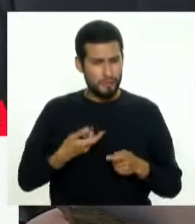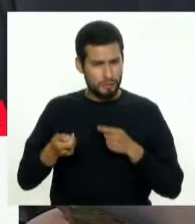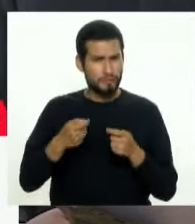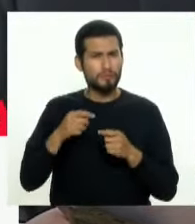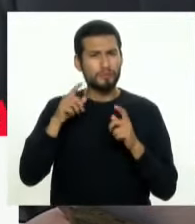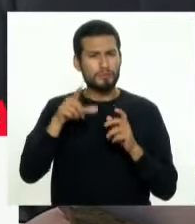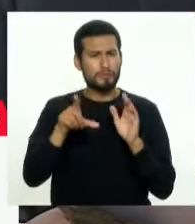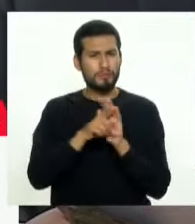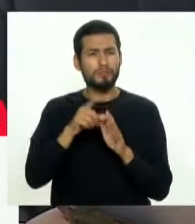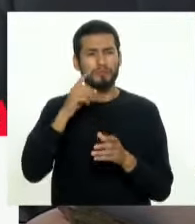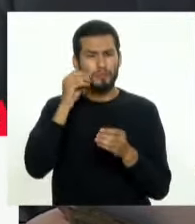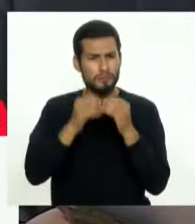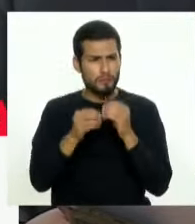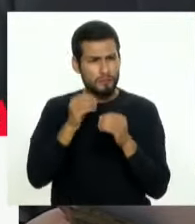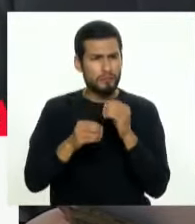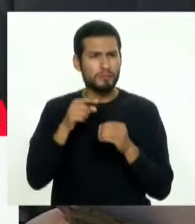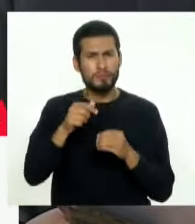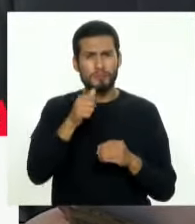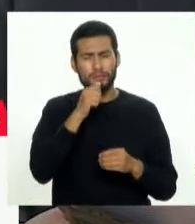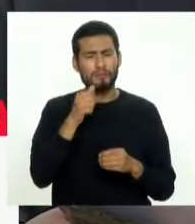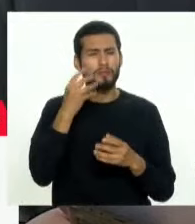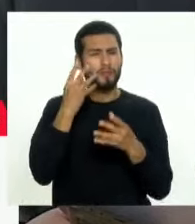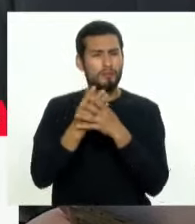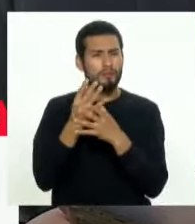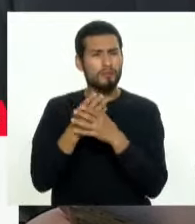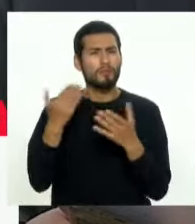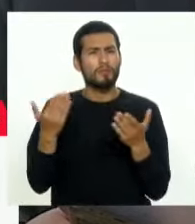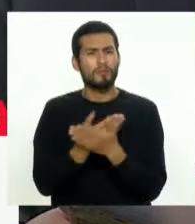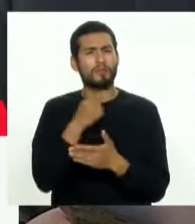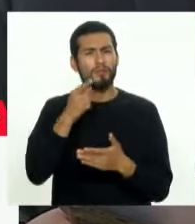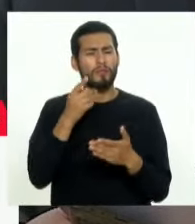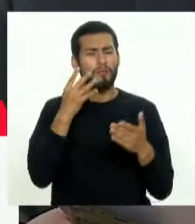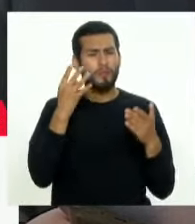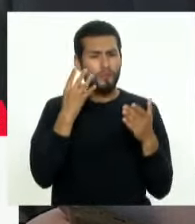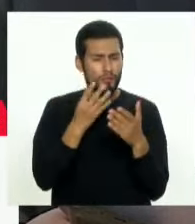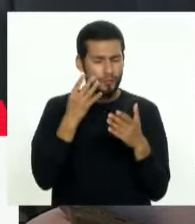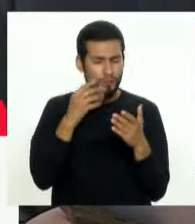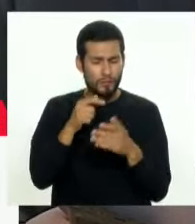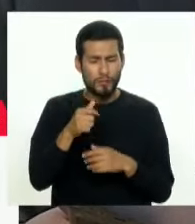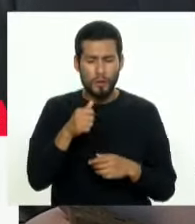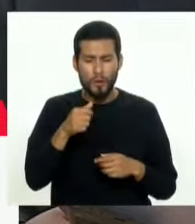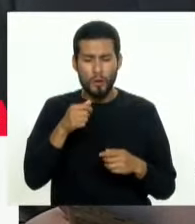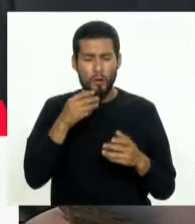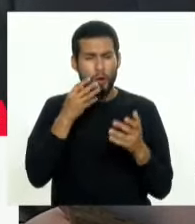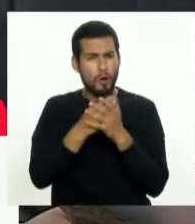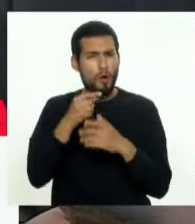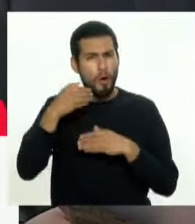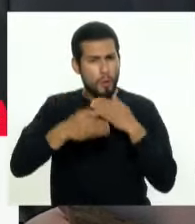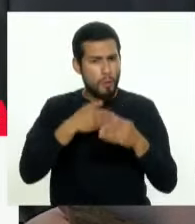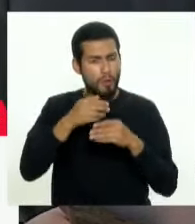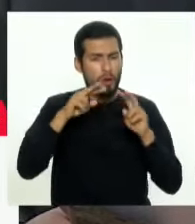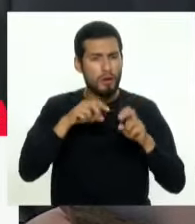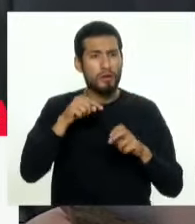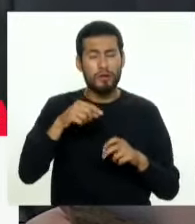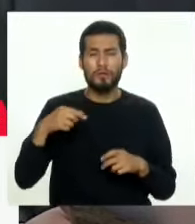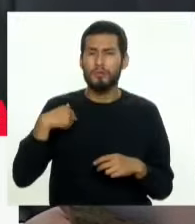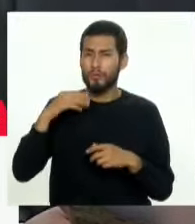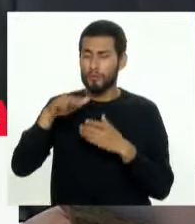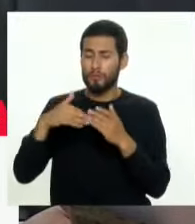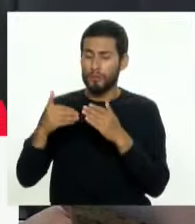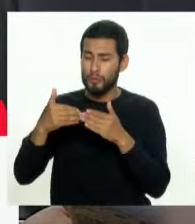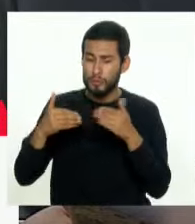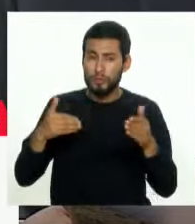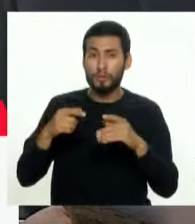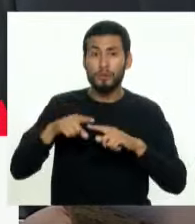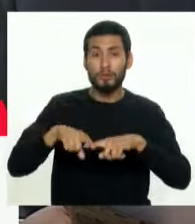el que se modifica el Código Penal y el nuevo Código Procesal señala reduciendo los plazos para